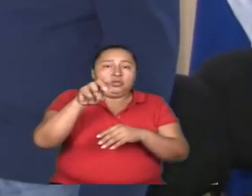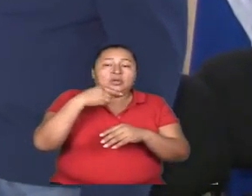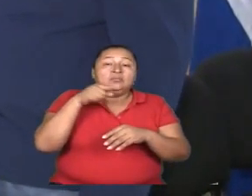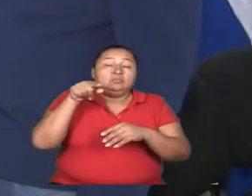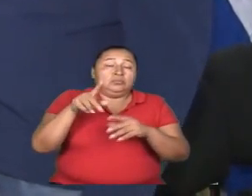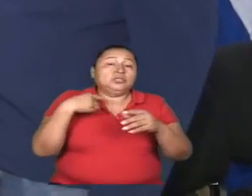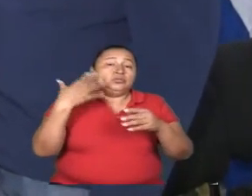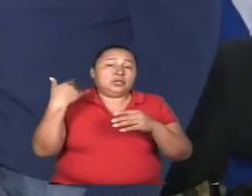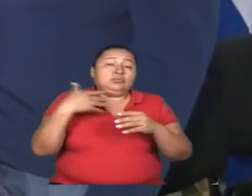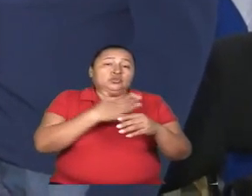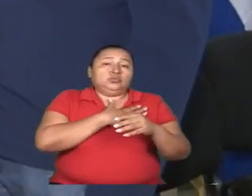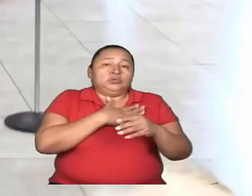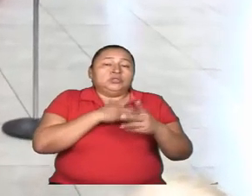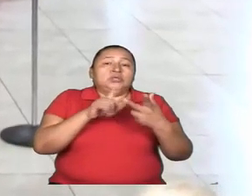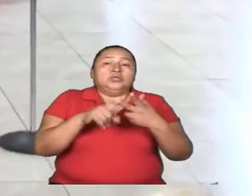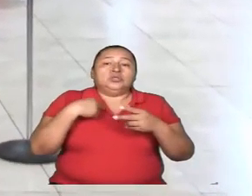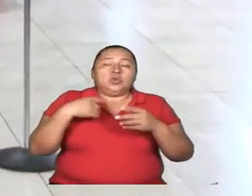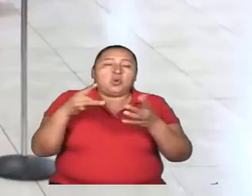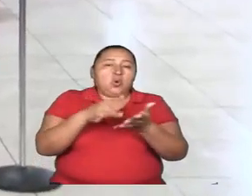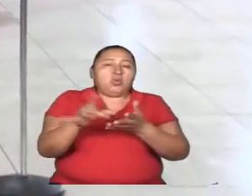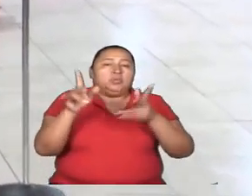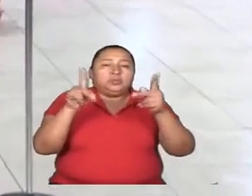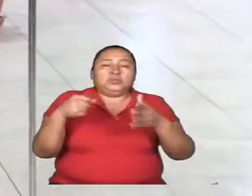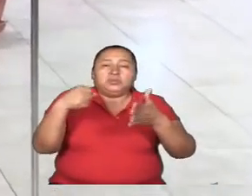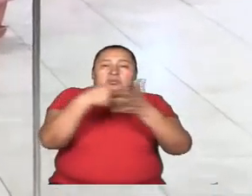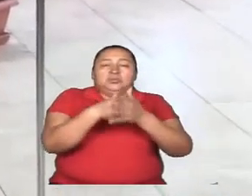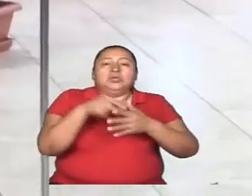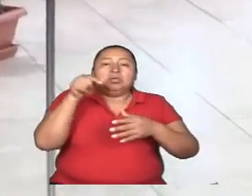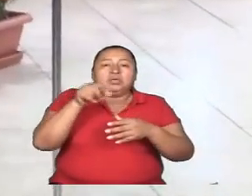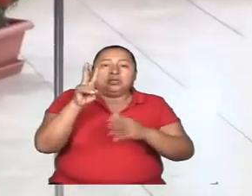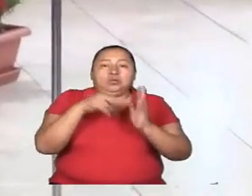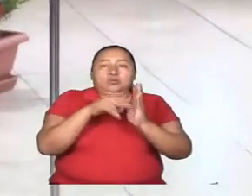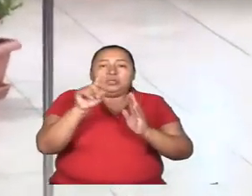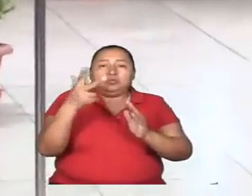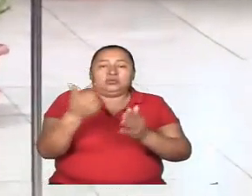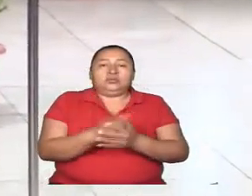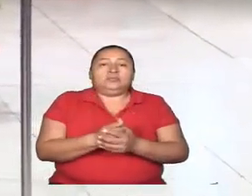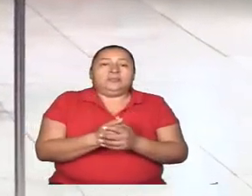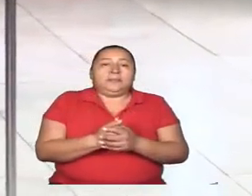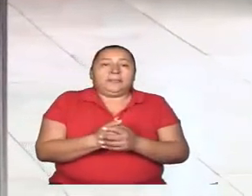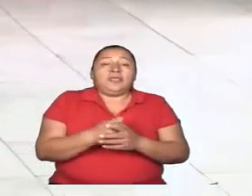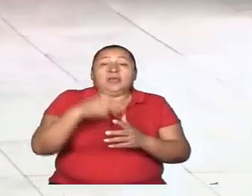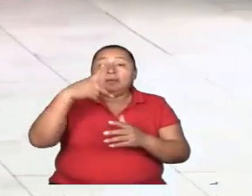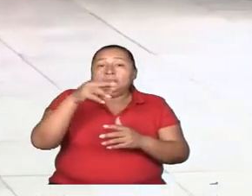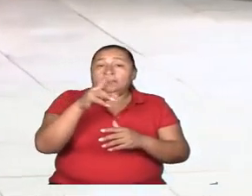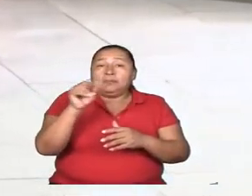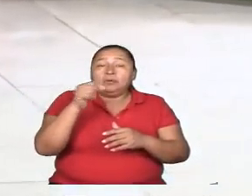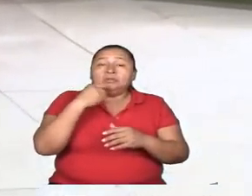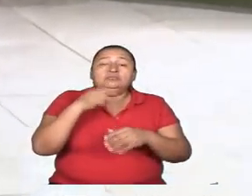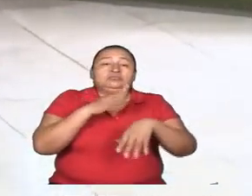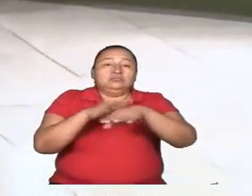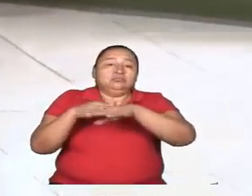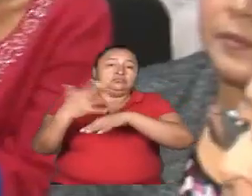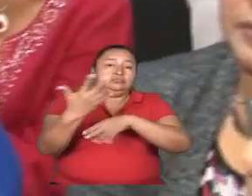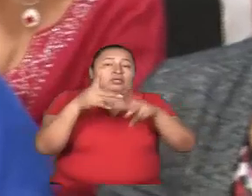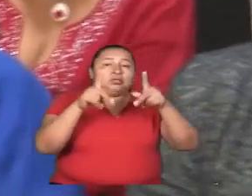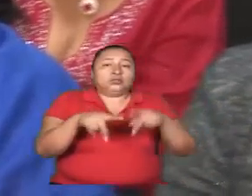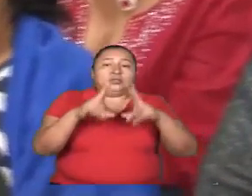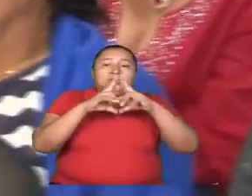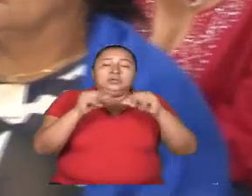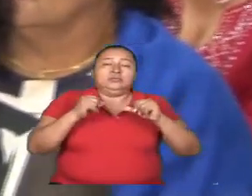dictadura somocista y del odio de los golpistas en este 2018. Porras instó a todos los nicaragüenses a